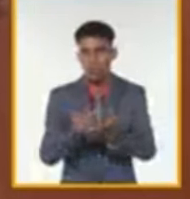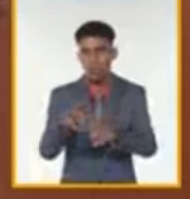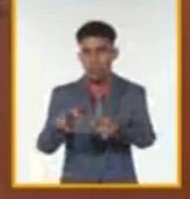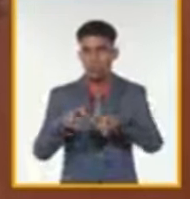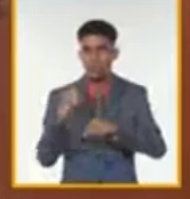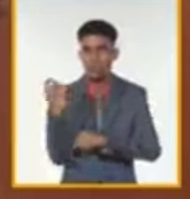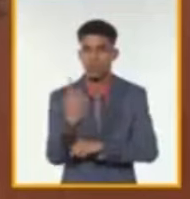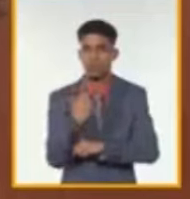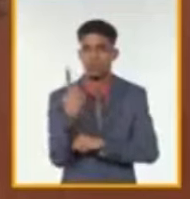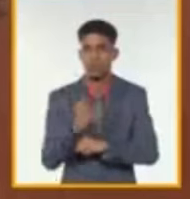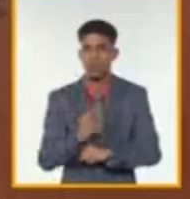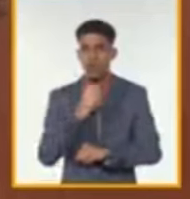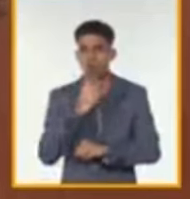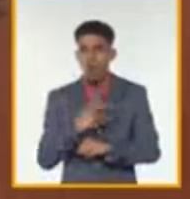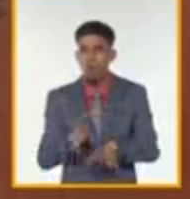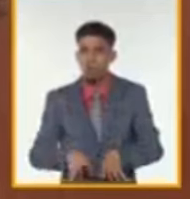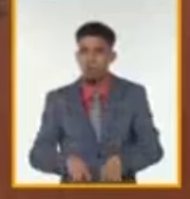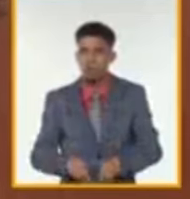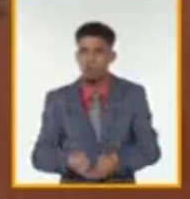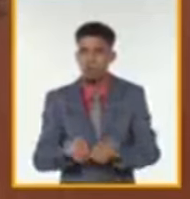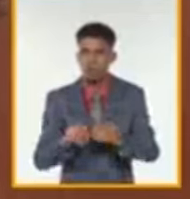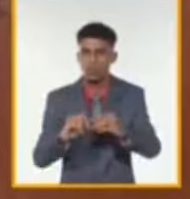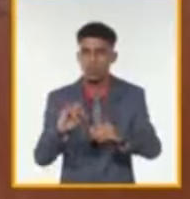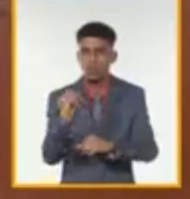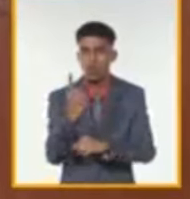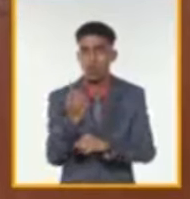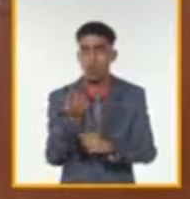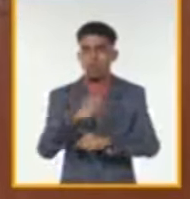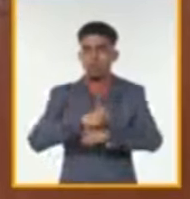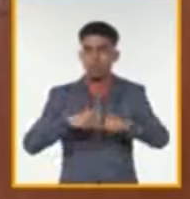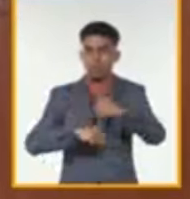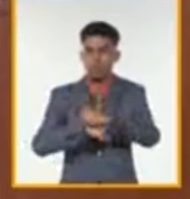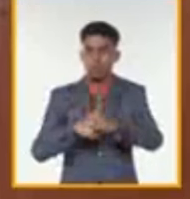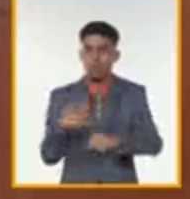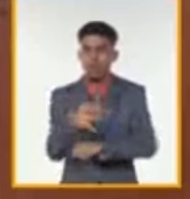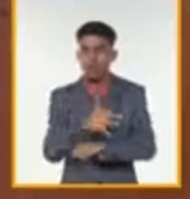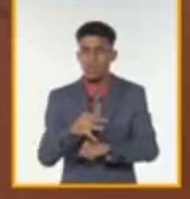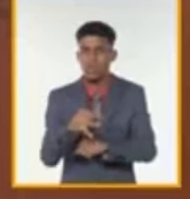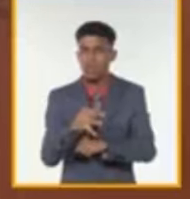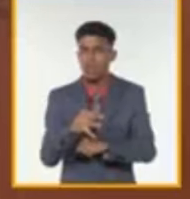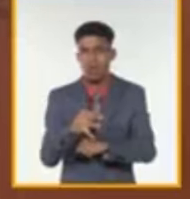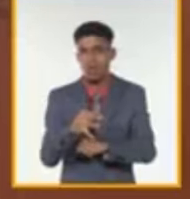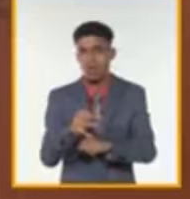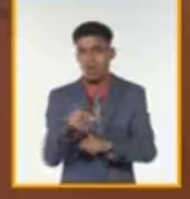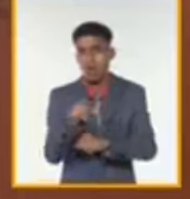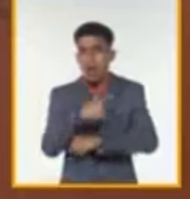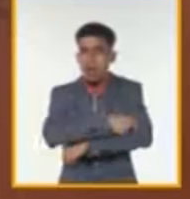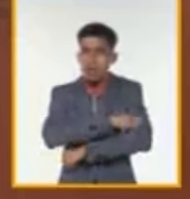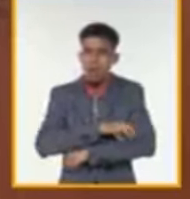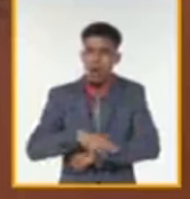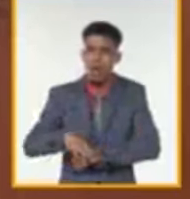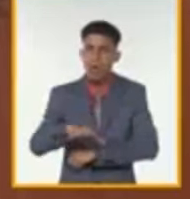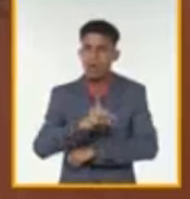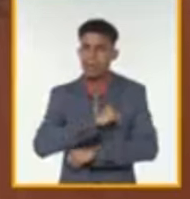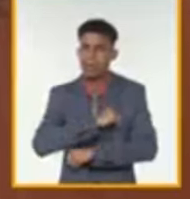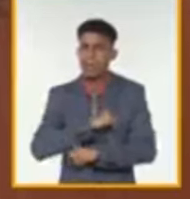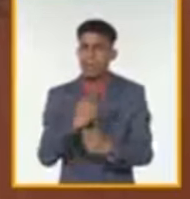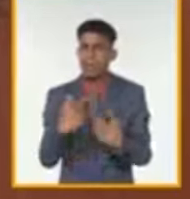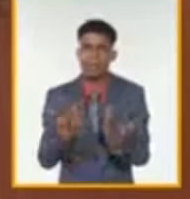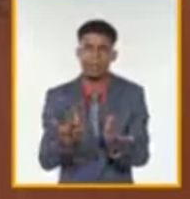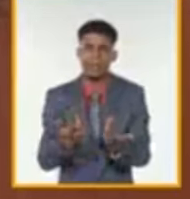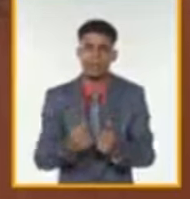solo las estructura del gobierno sino el pueblo de de Villa Clara y Qué representa ese ento del